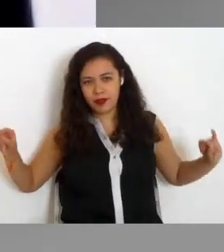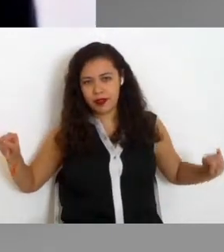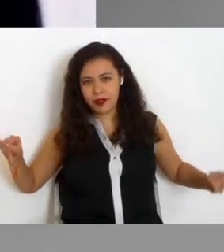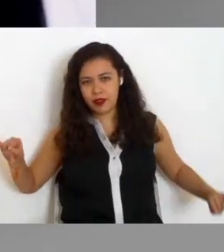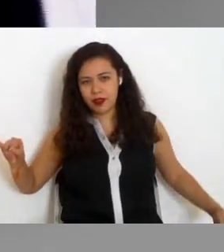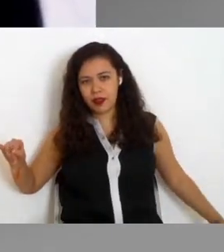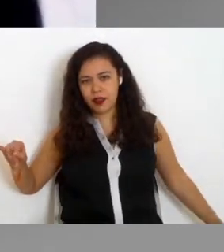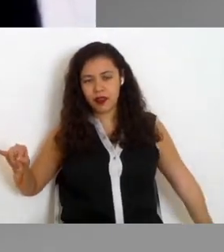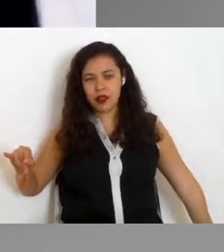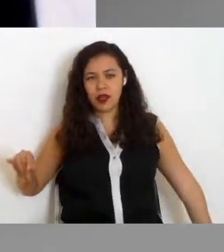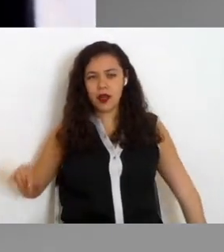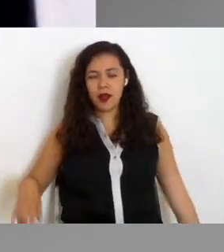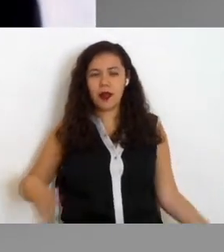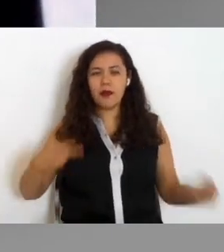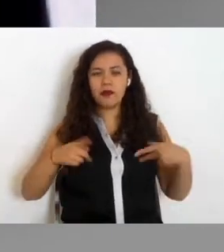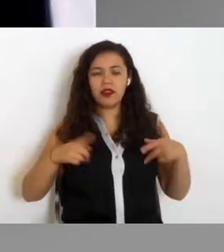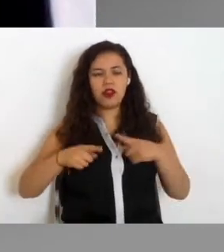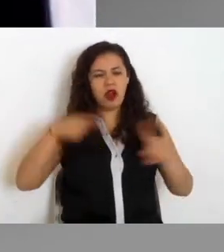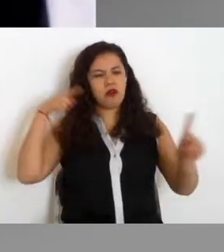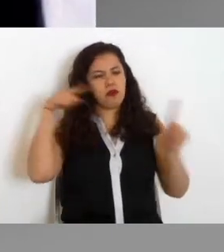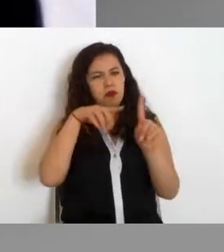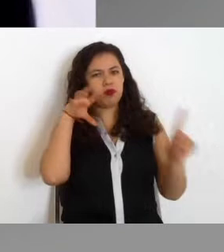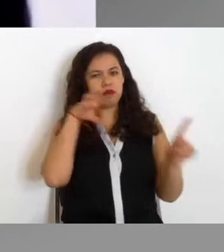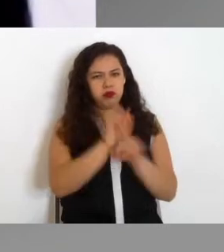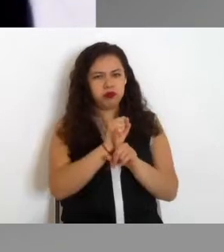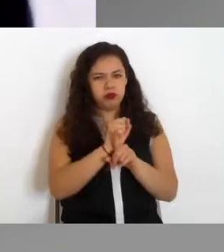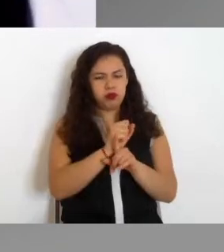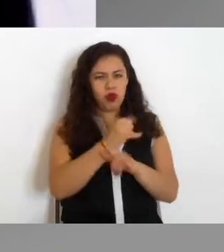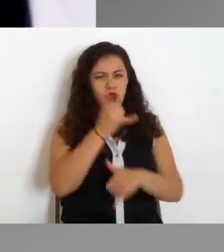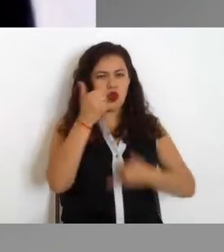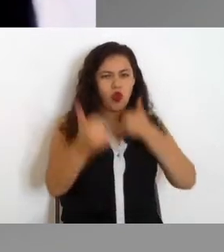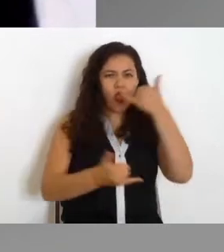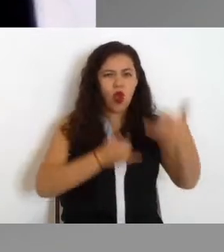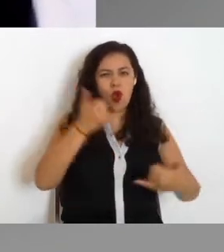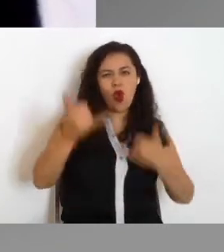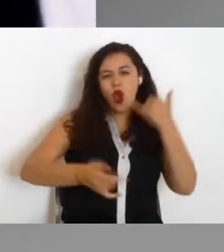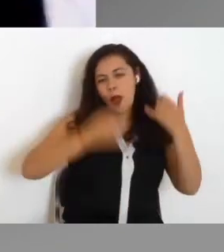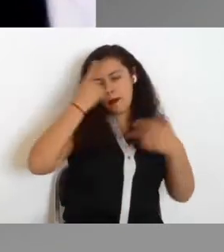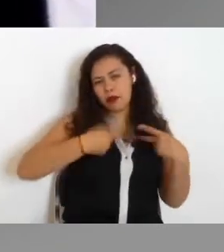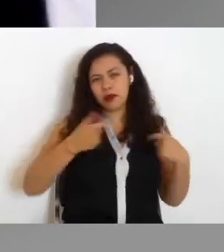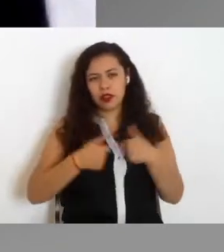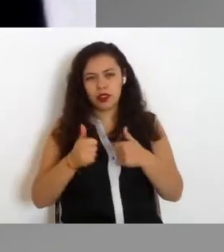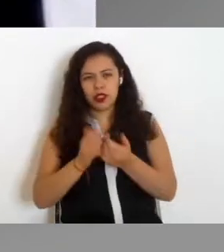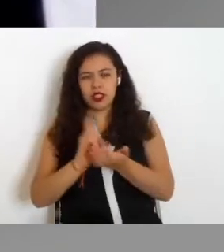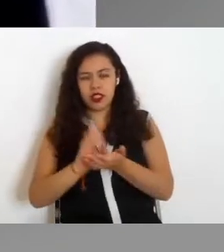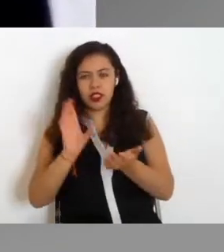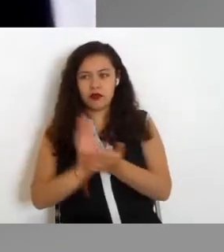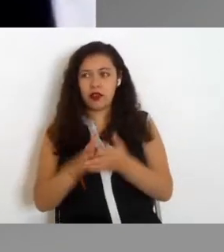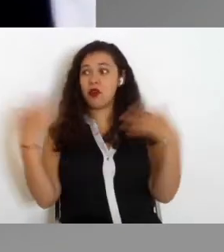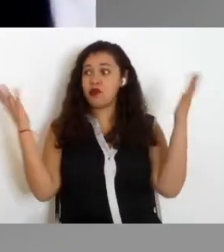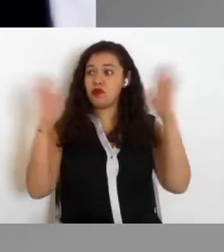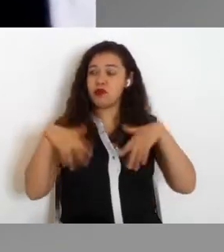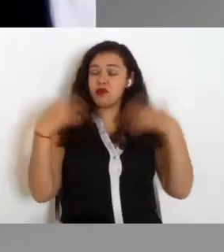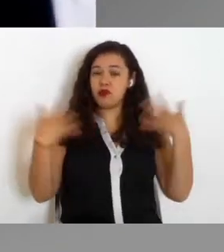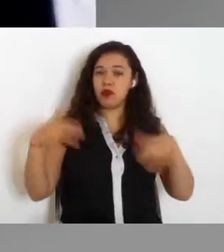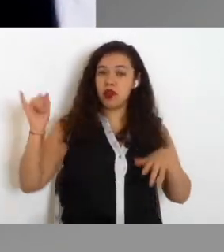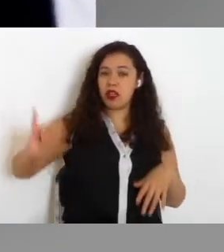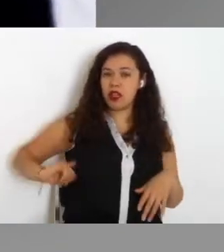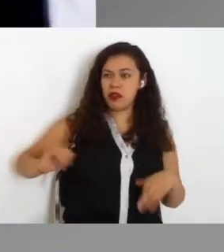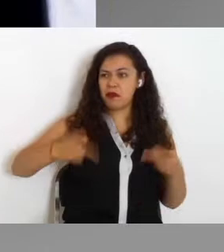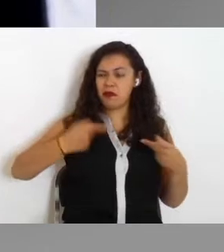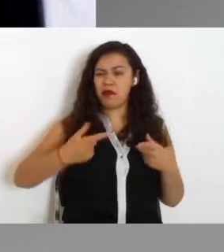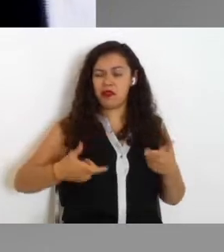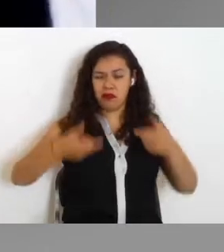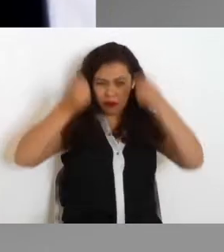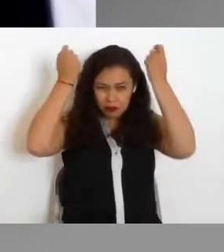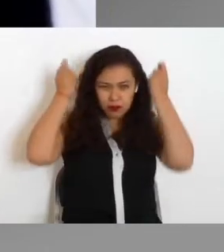teniendo algunos logros, por ejemplo, los Juegos Paralímpicos es una referencia muy interesante. Vemos a las personas ganando medallas,